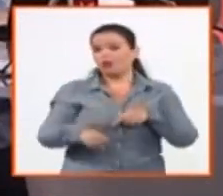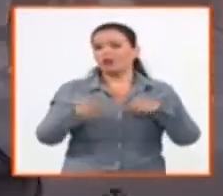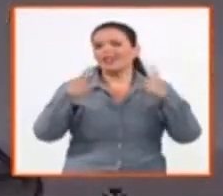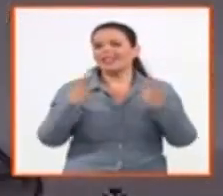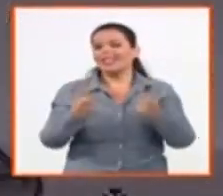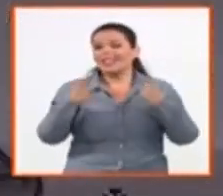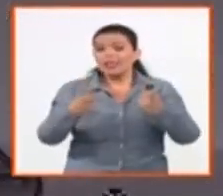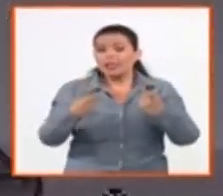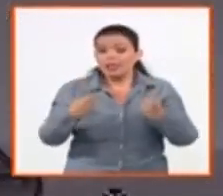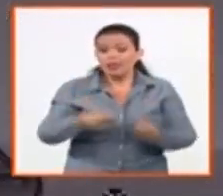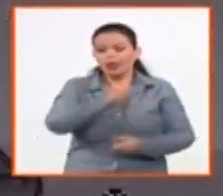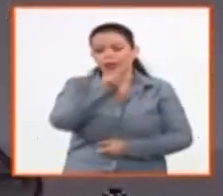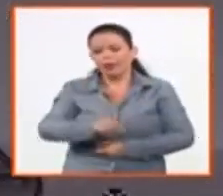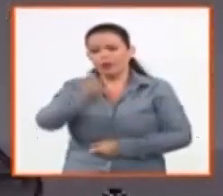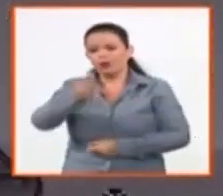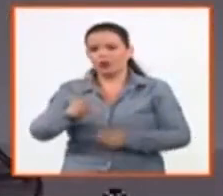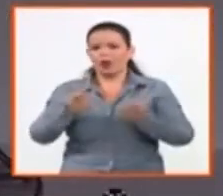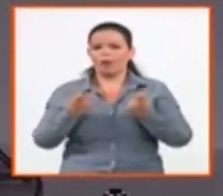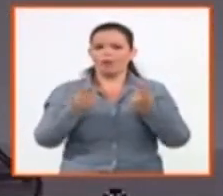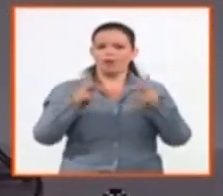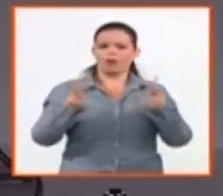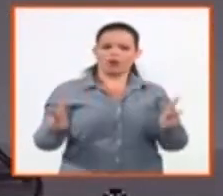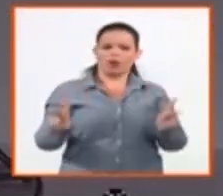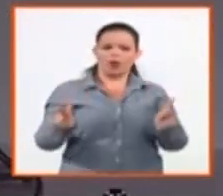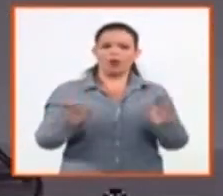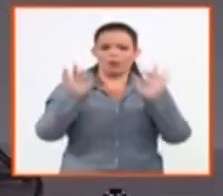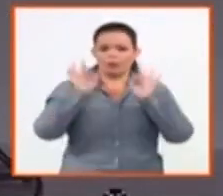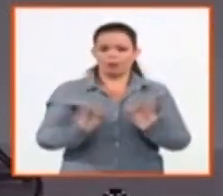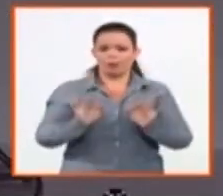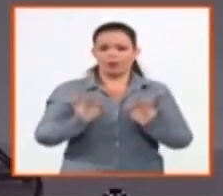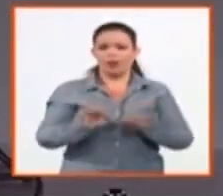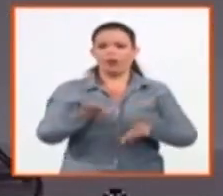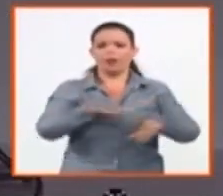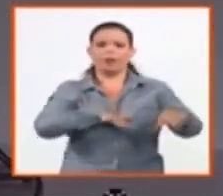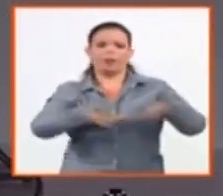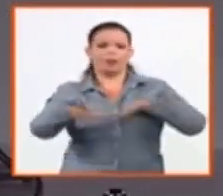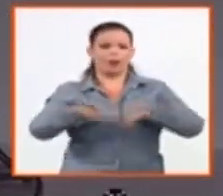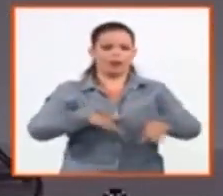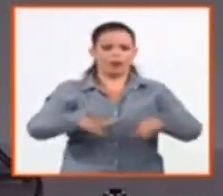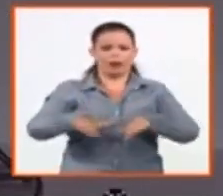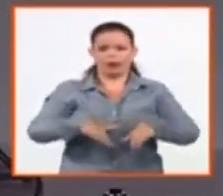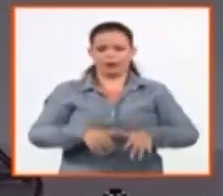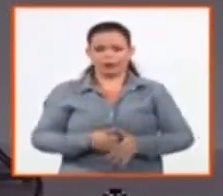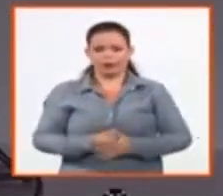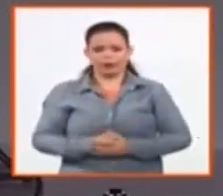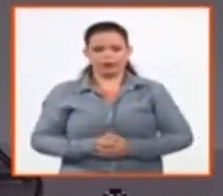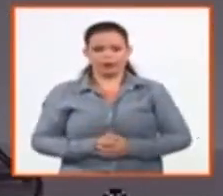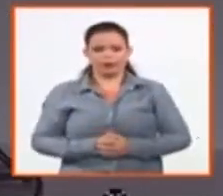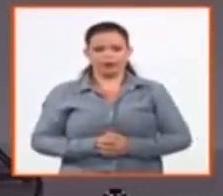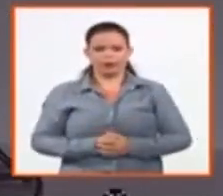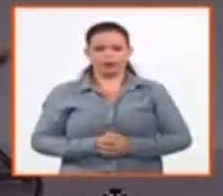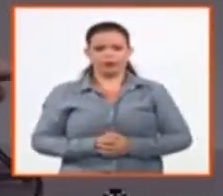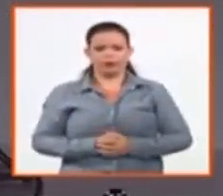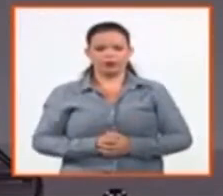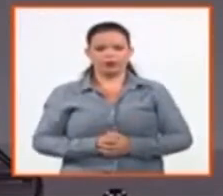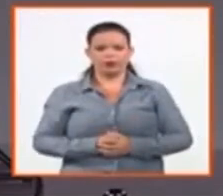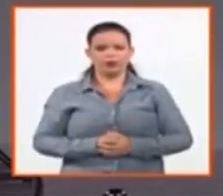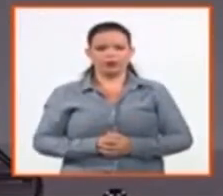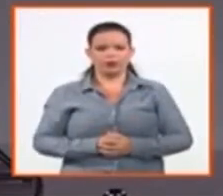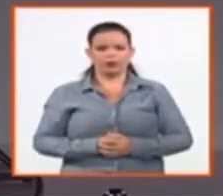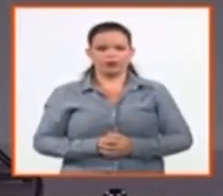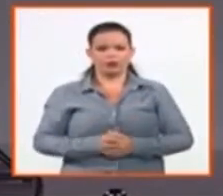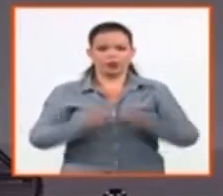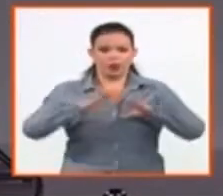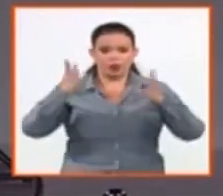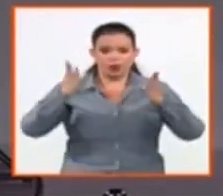porque ese es un personal que hay que prepararlo y no se prepara en dos días. Uh-huh. Por lo tanto, si ese personal está preparado, es afgano y logran incorporarlo de